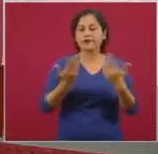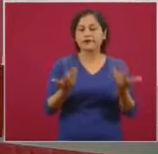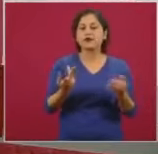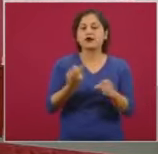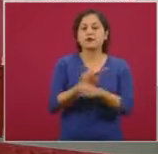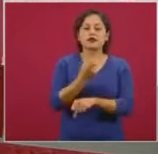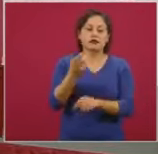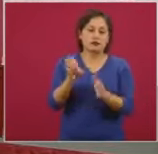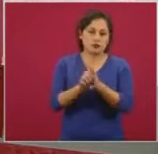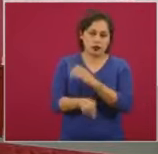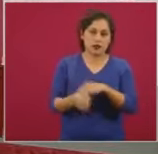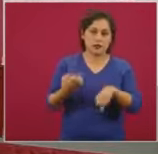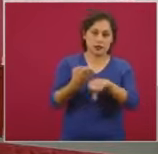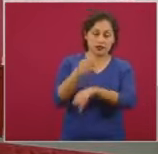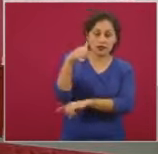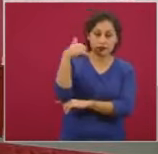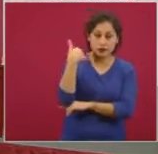Yucatán en este último